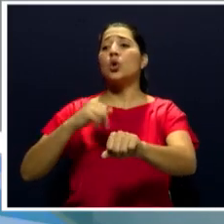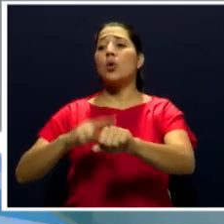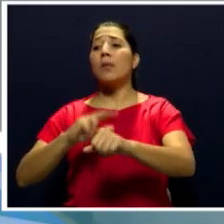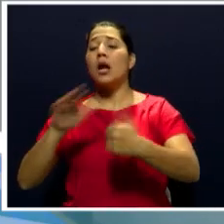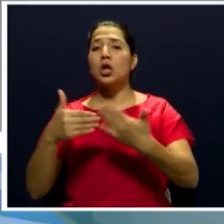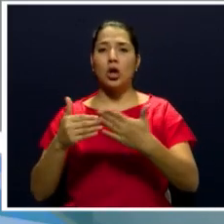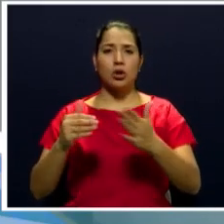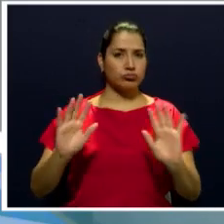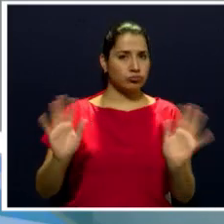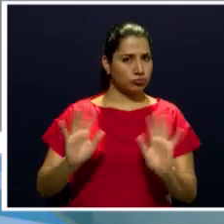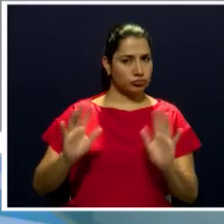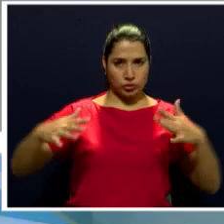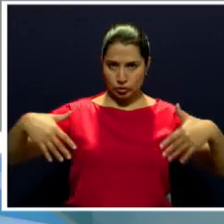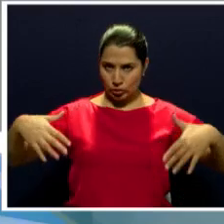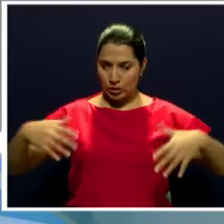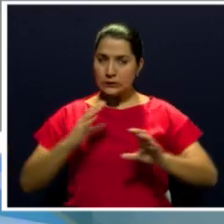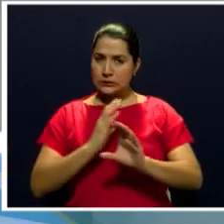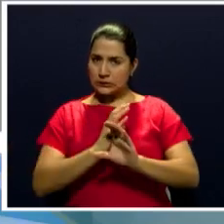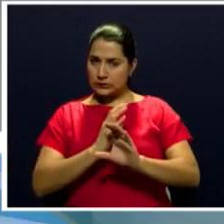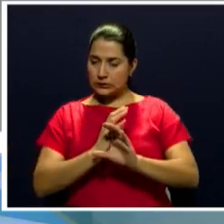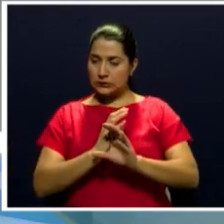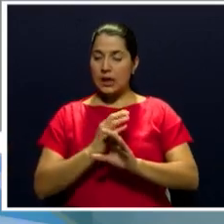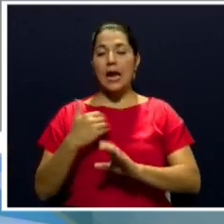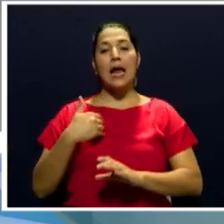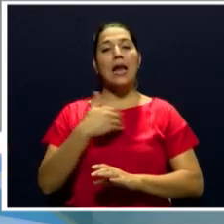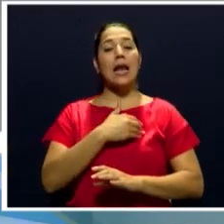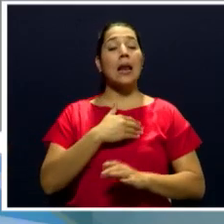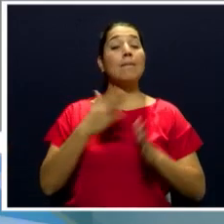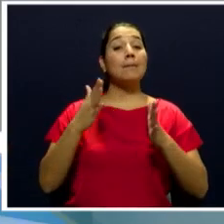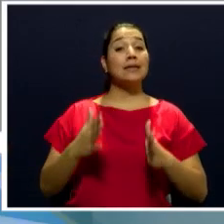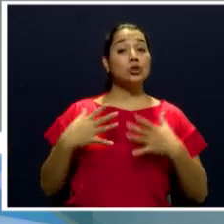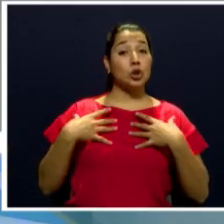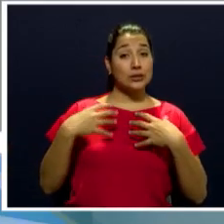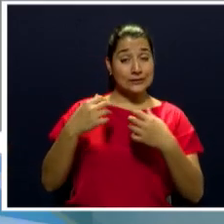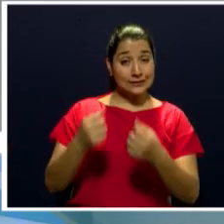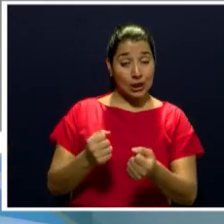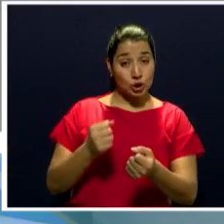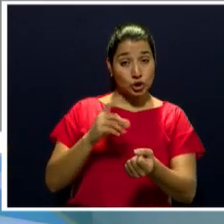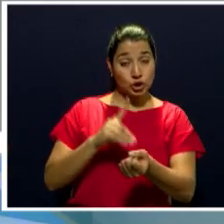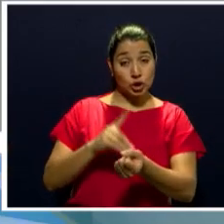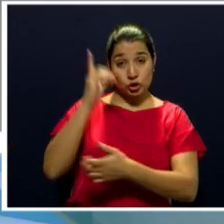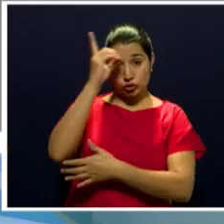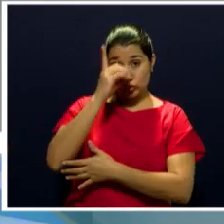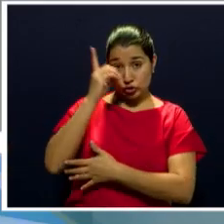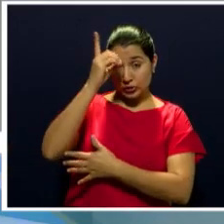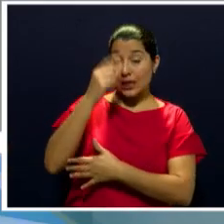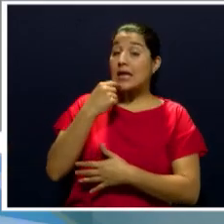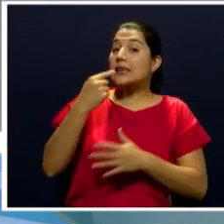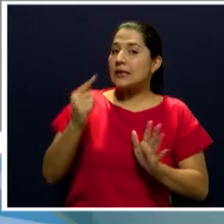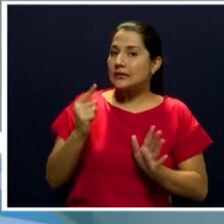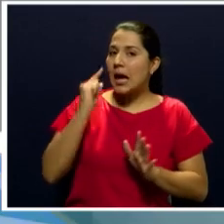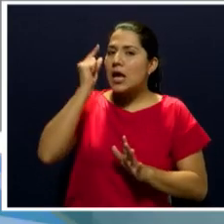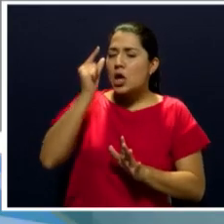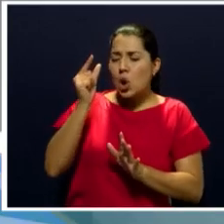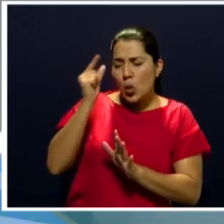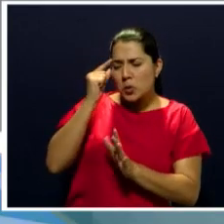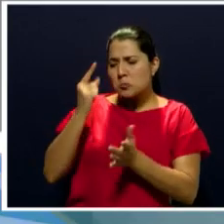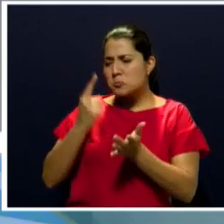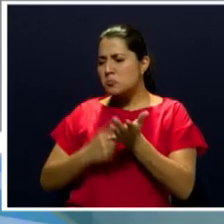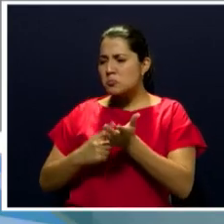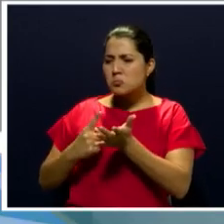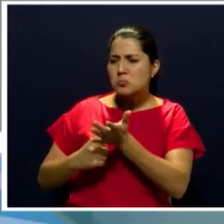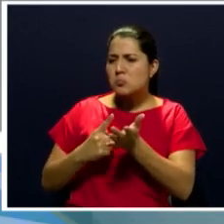Salas, indicó, sin ofrecer detalles, que el gobierno analiza una estrategia progresiva para retomar